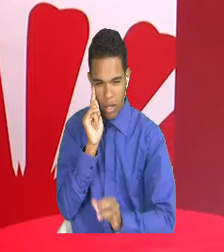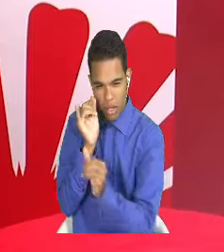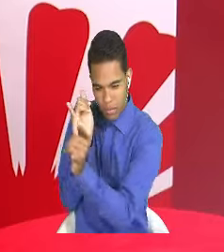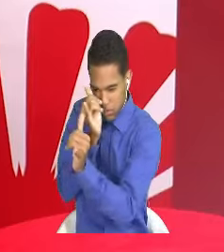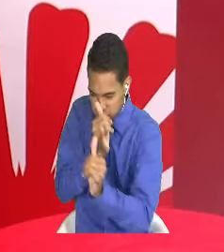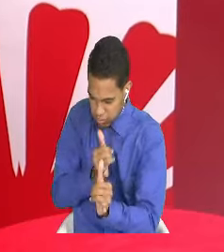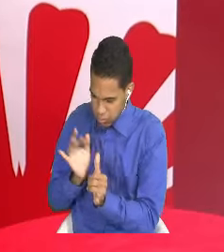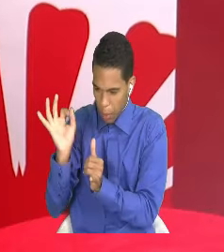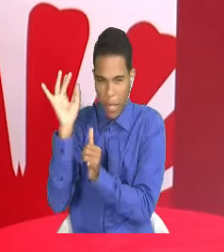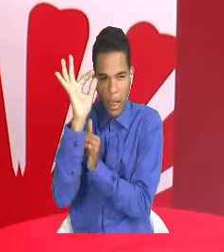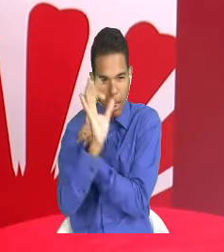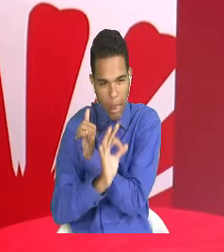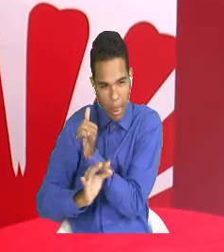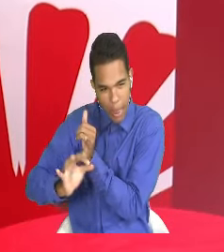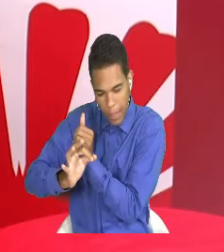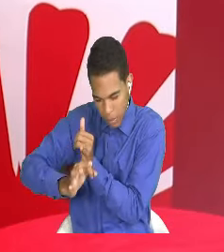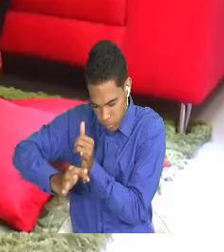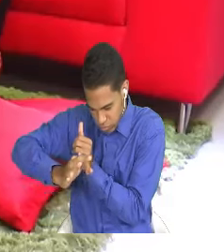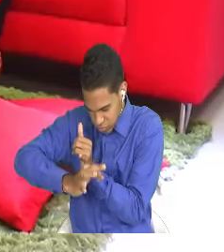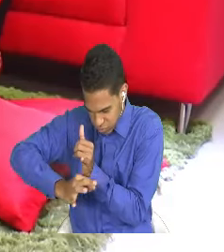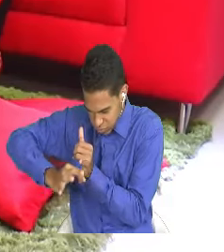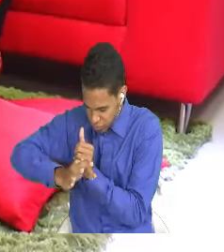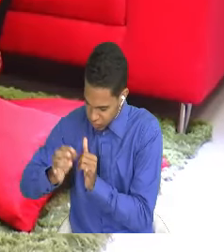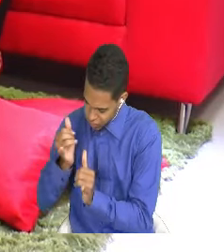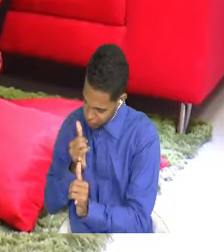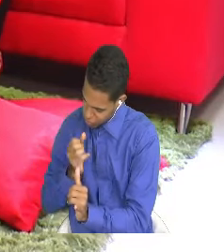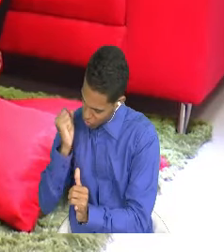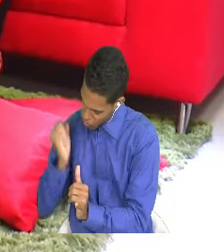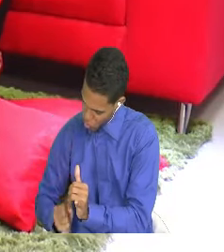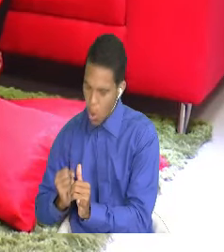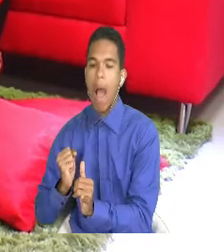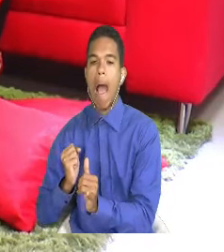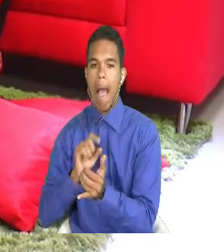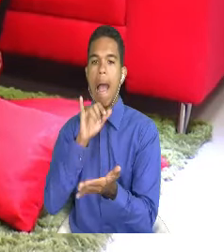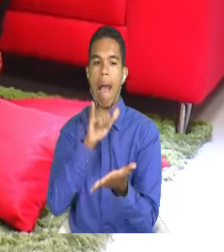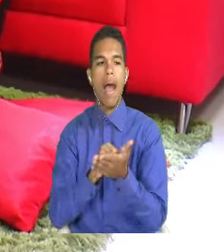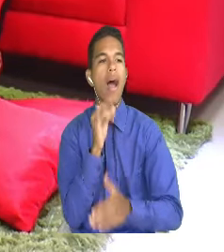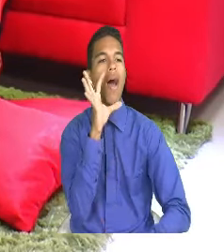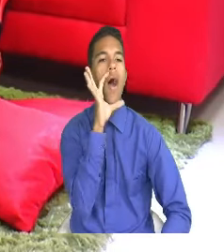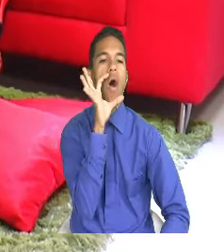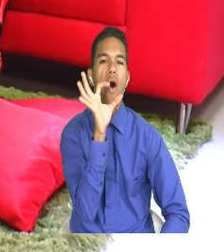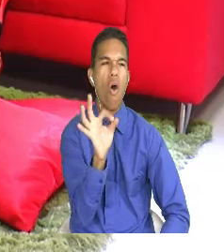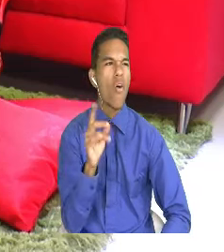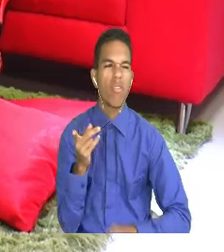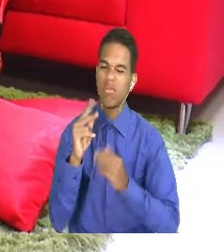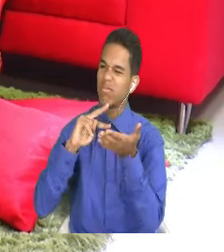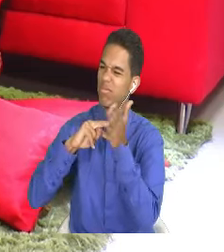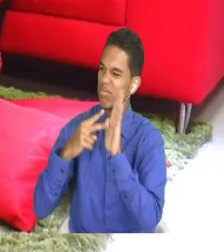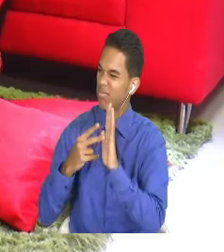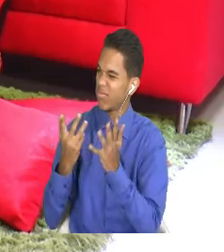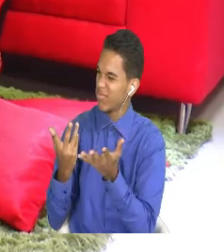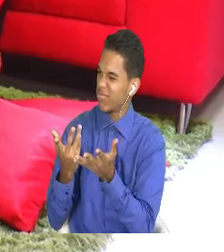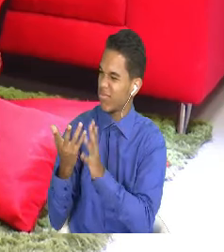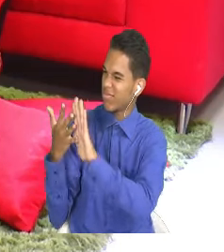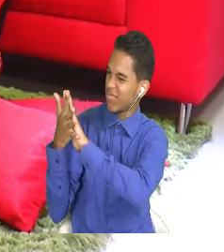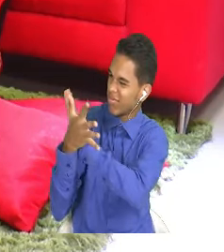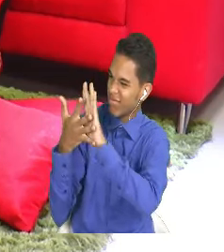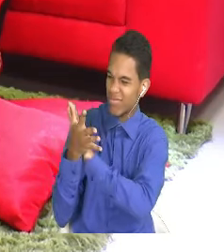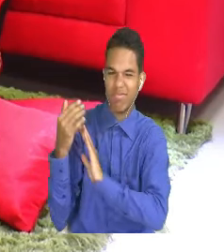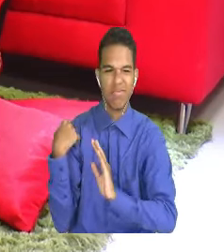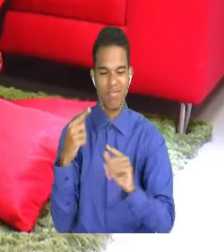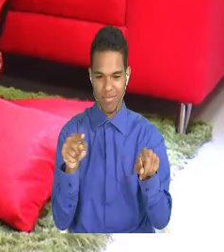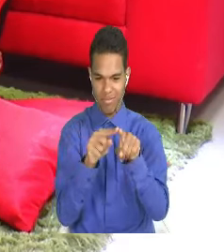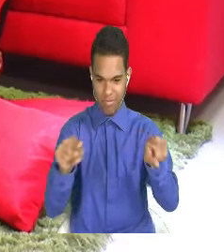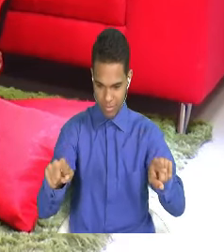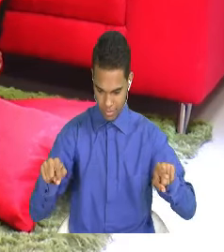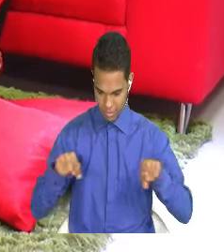Reina Lucía. Iniciemos con usted, doctor, y entremos de una vez en materia contándole a Barranca Bermeja qué es esta nueva clínica que